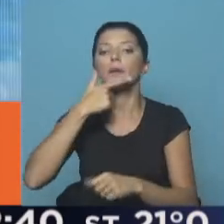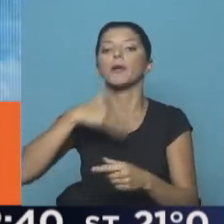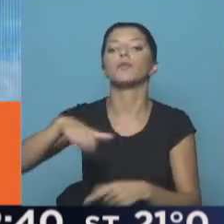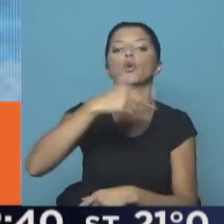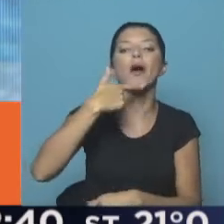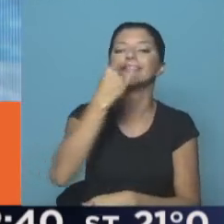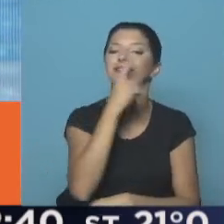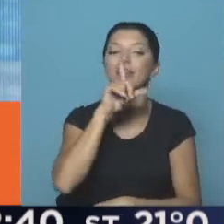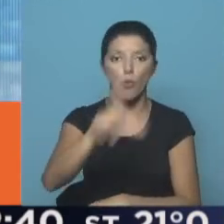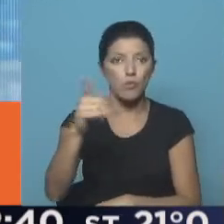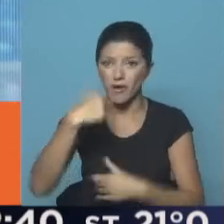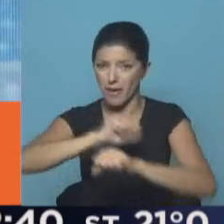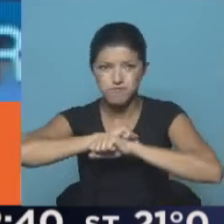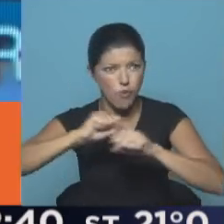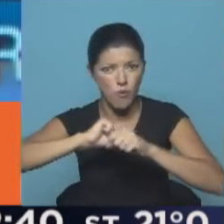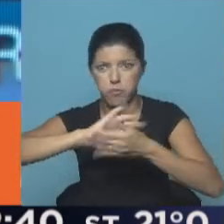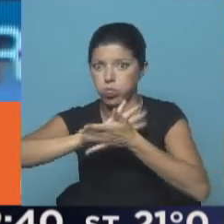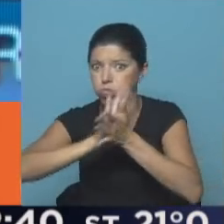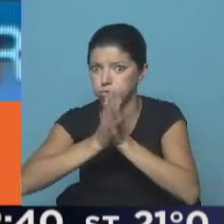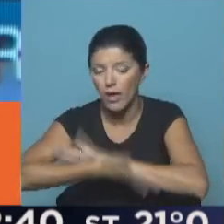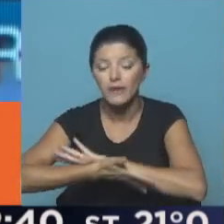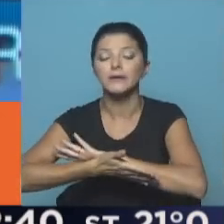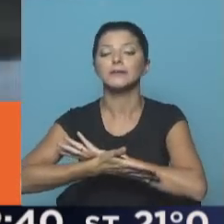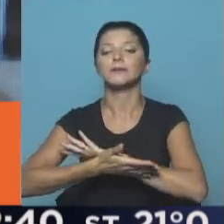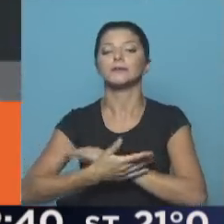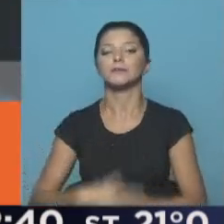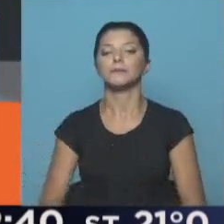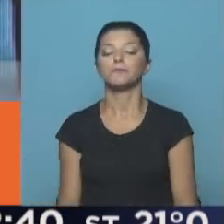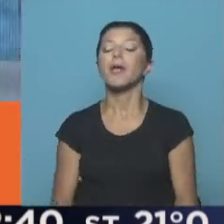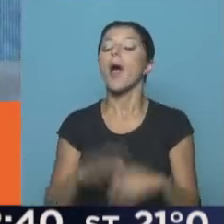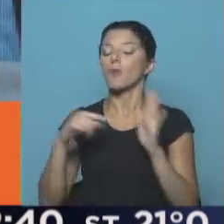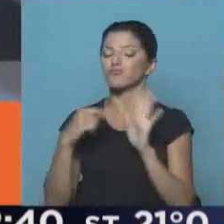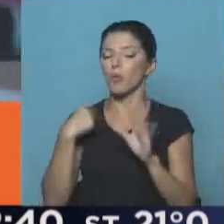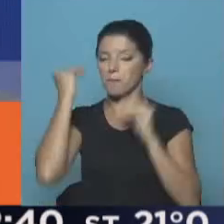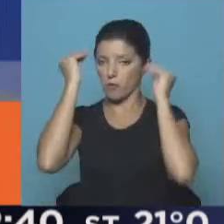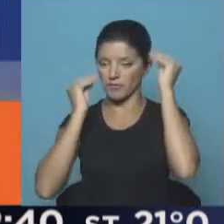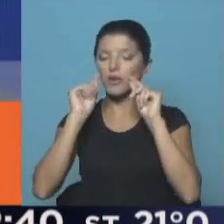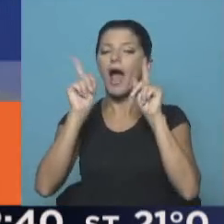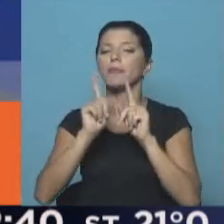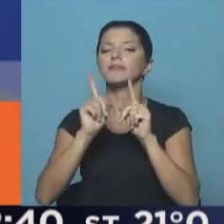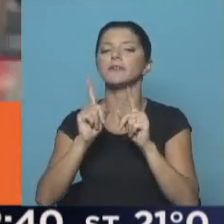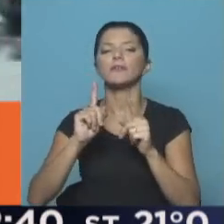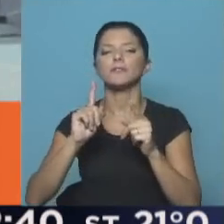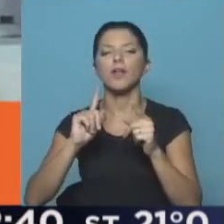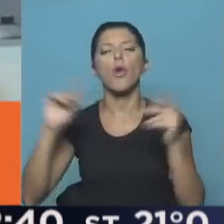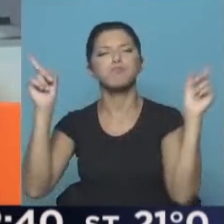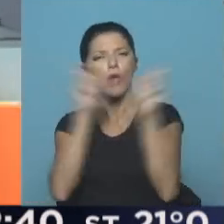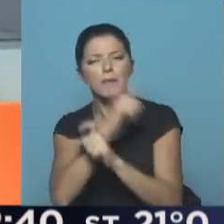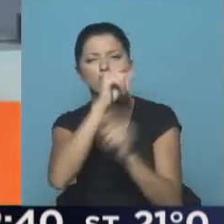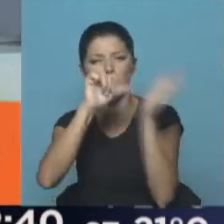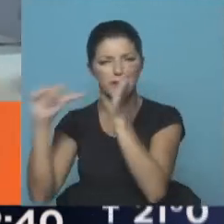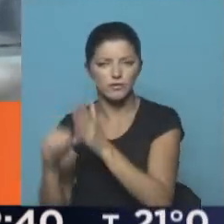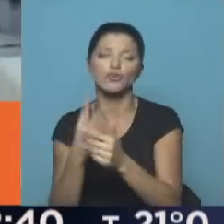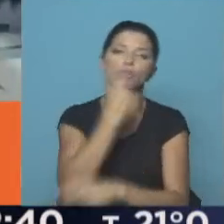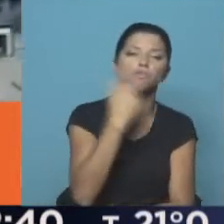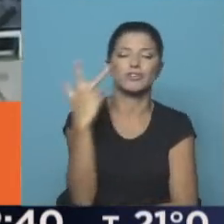Llegar a Japón y demás. Ahora, lo que a mí me preocupa es que muchas veces los conflictos entre países no son decisiones racionales de dos o tres actores que